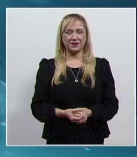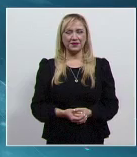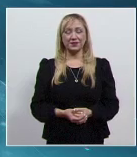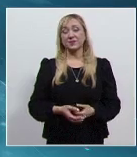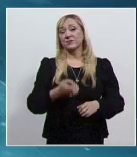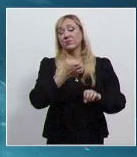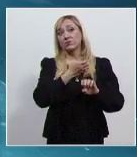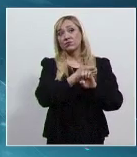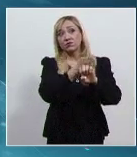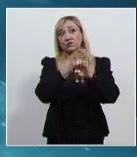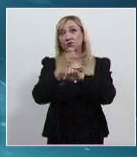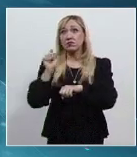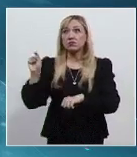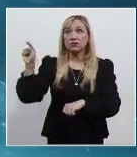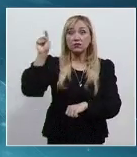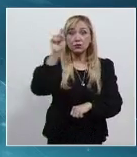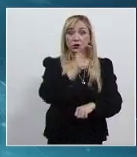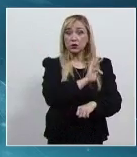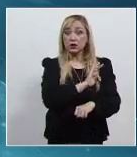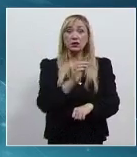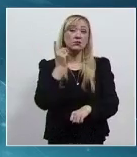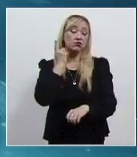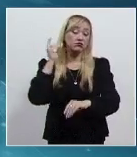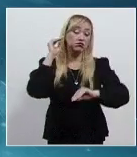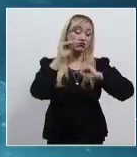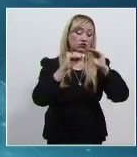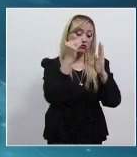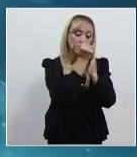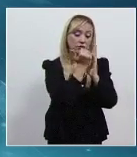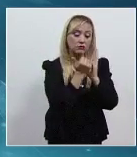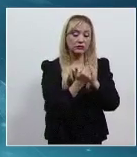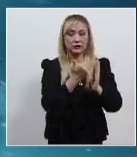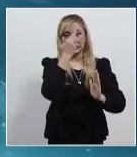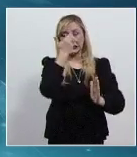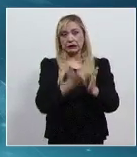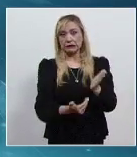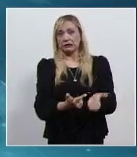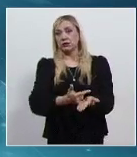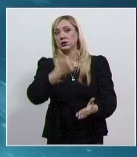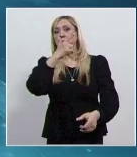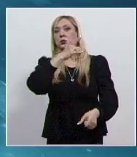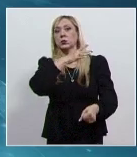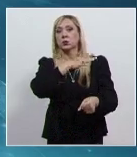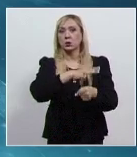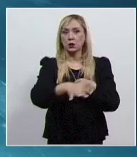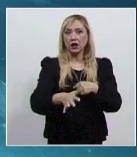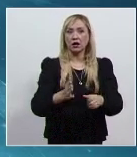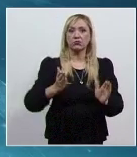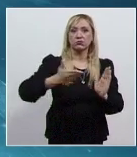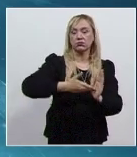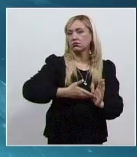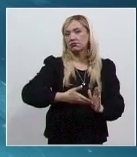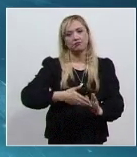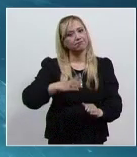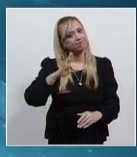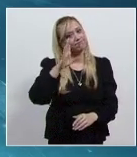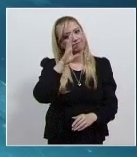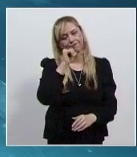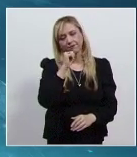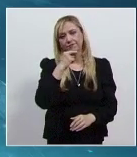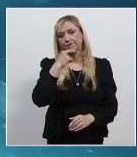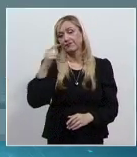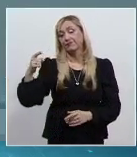Los estados no tienen facultades para establecer un catálogo de faltas graves en materia administrativa, determinó el Pleno del